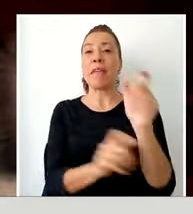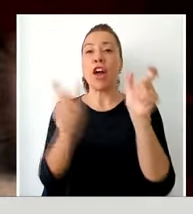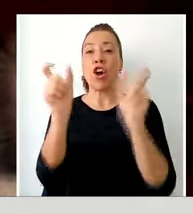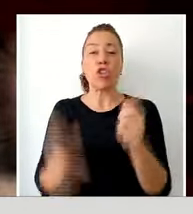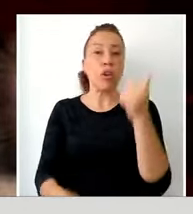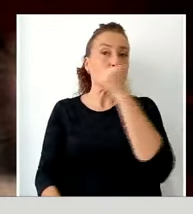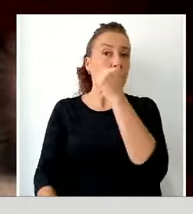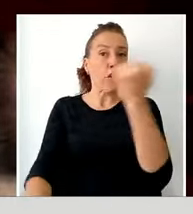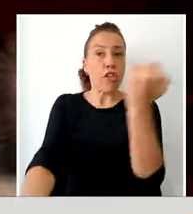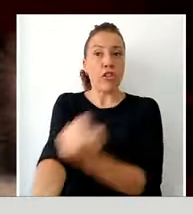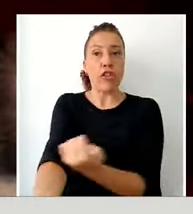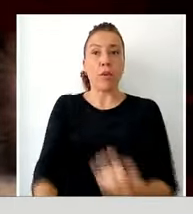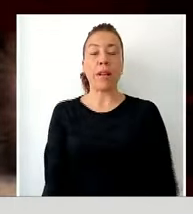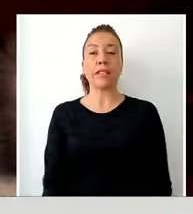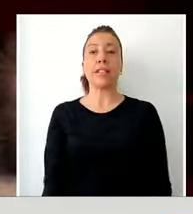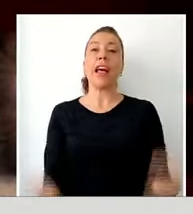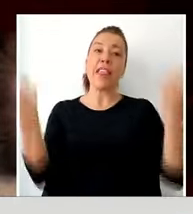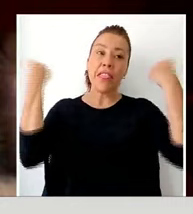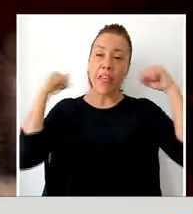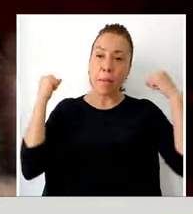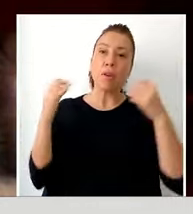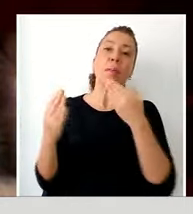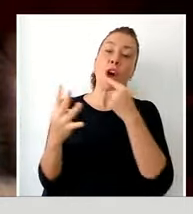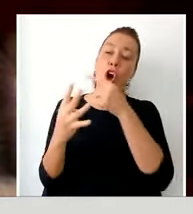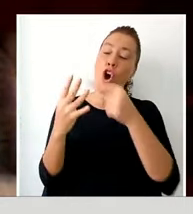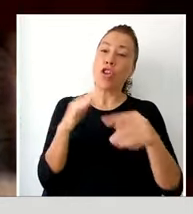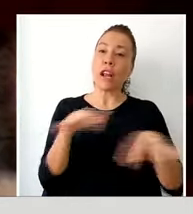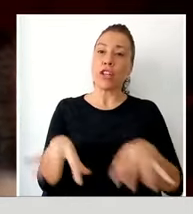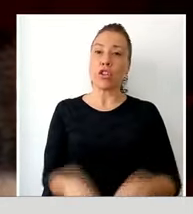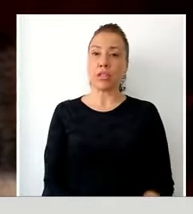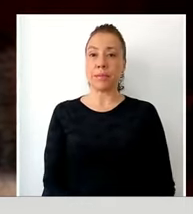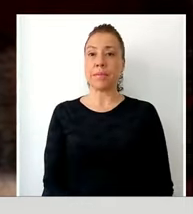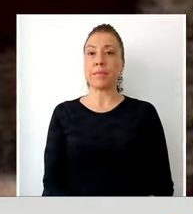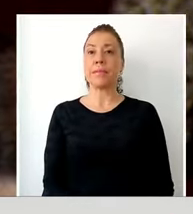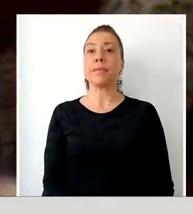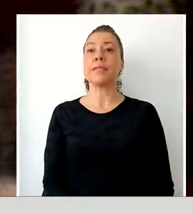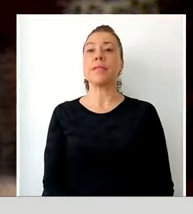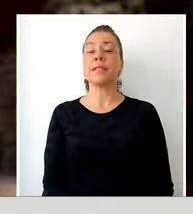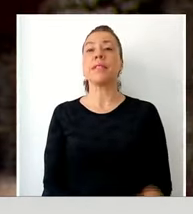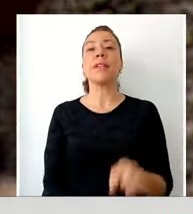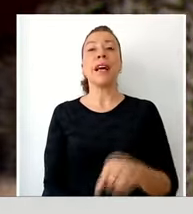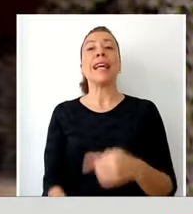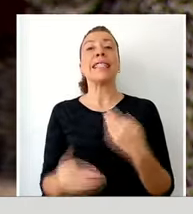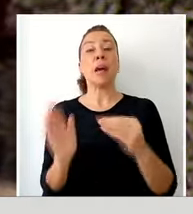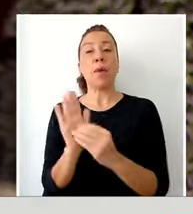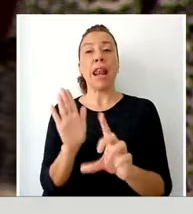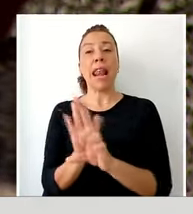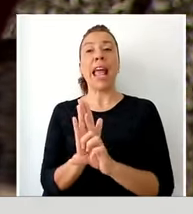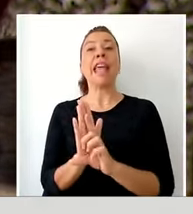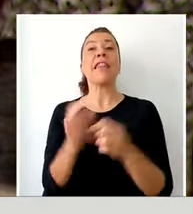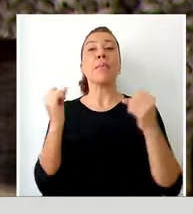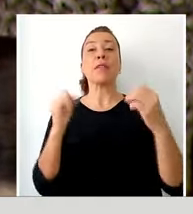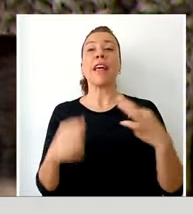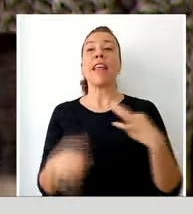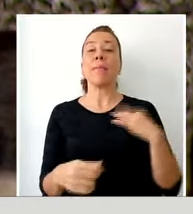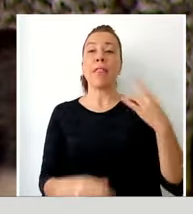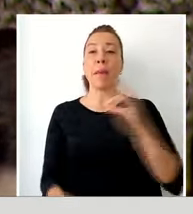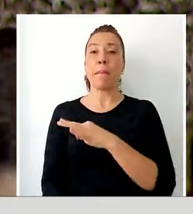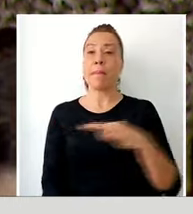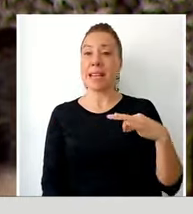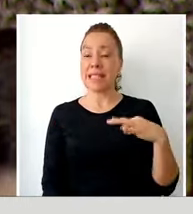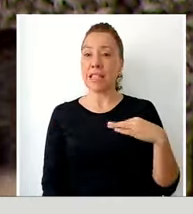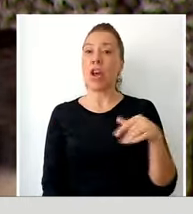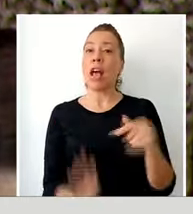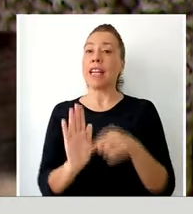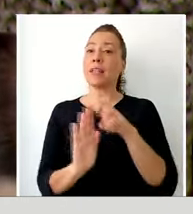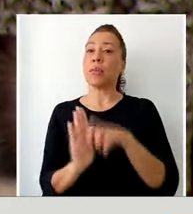entre otros aspectos si bien este organismo ya se contempla en la ley del deporte como dependiente del ministerio el presente proyecto le entrega